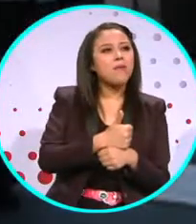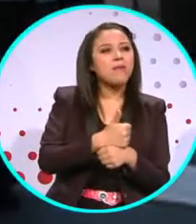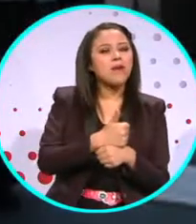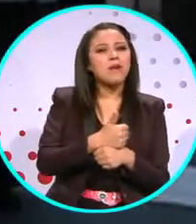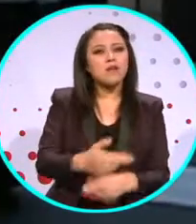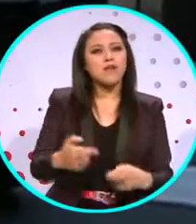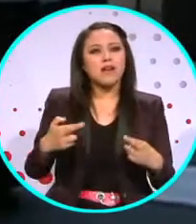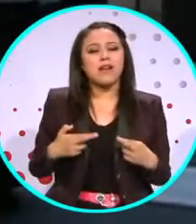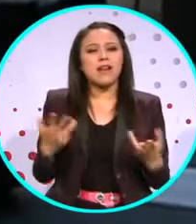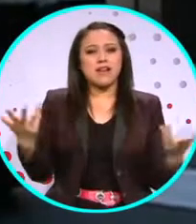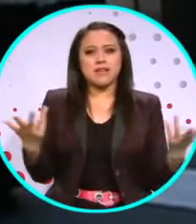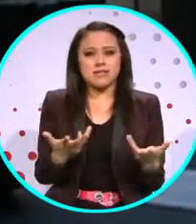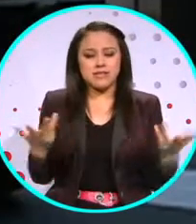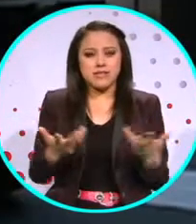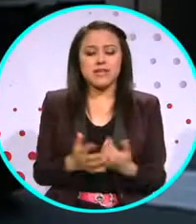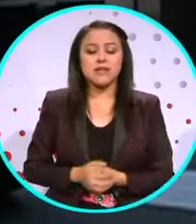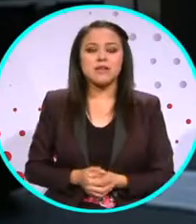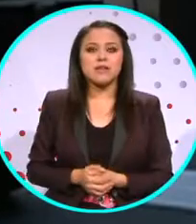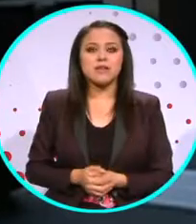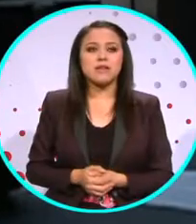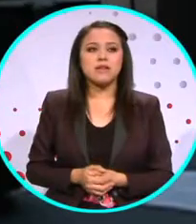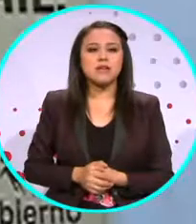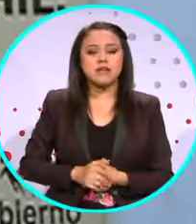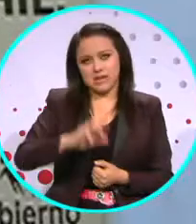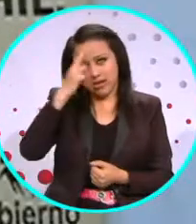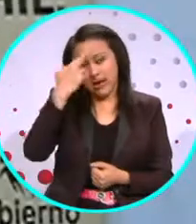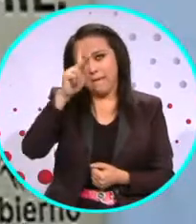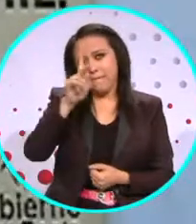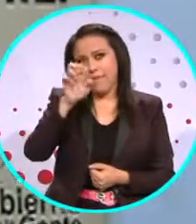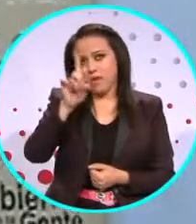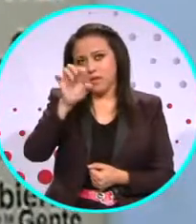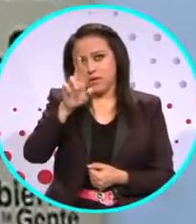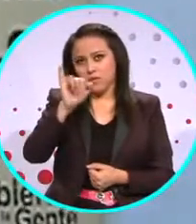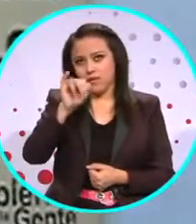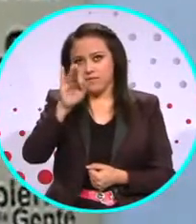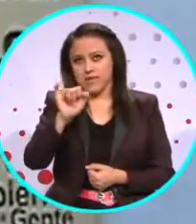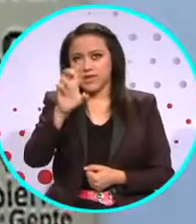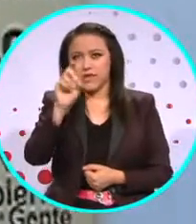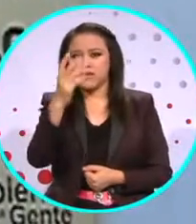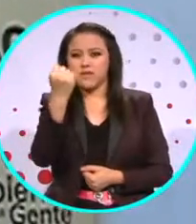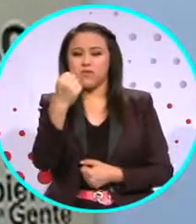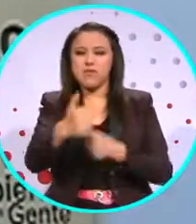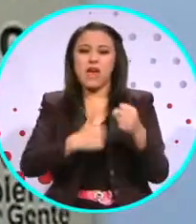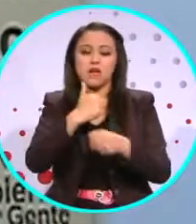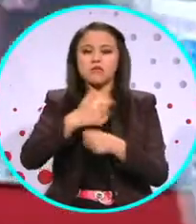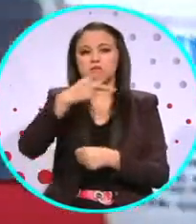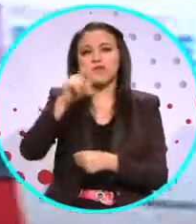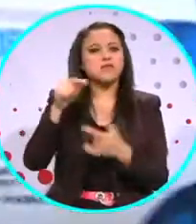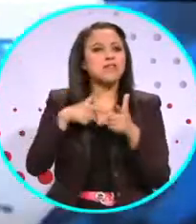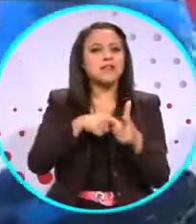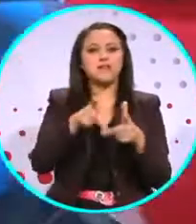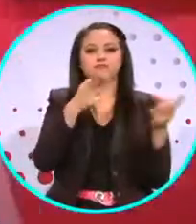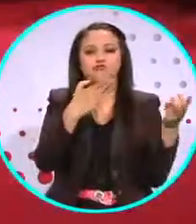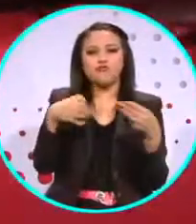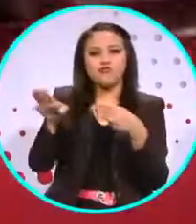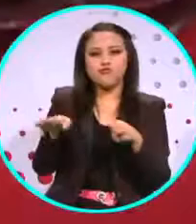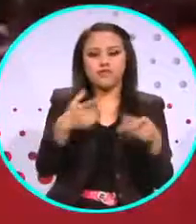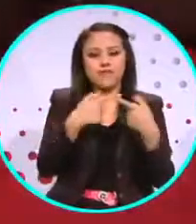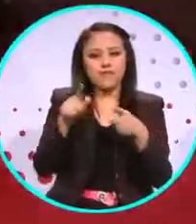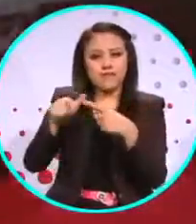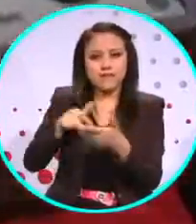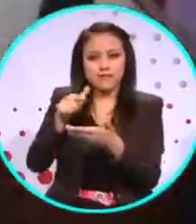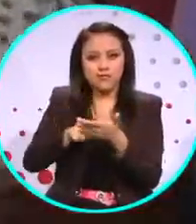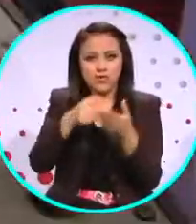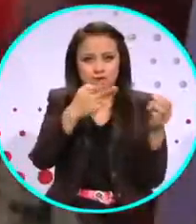que lo cuidaba de chiquitetillo. El inmortal Pedro Infante murió a los 39 años, pero su música se escucha en cada rincón hasta esta